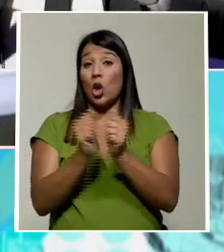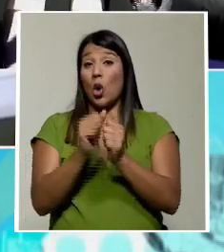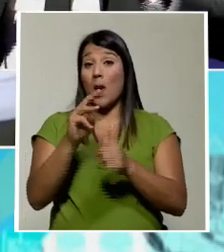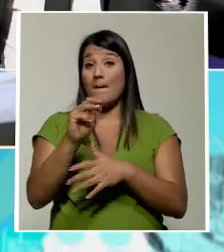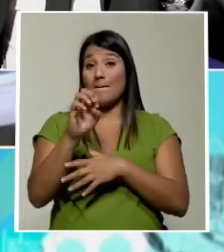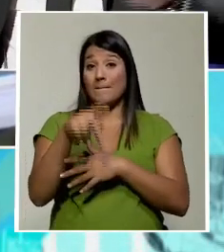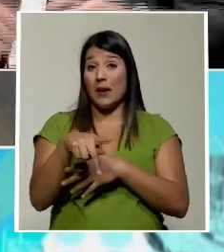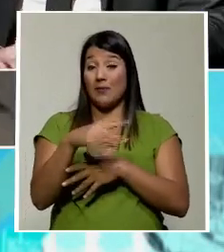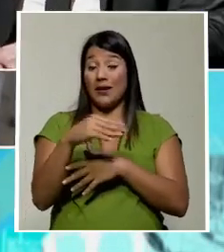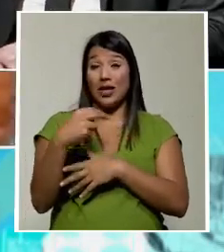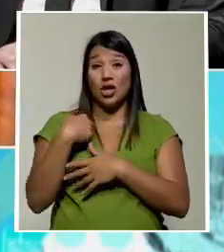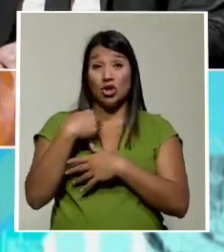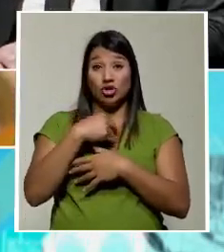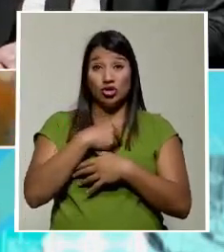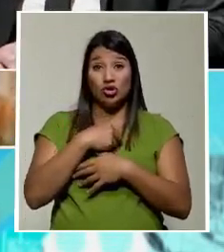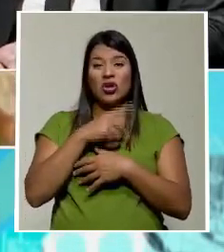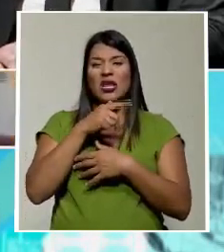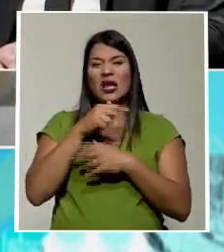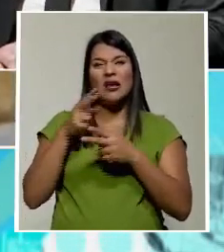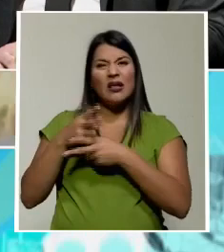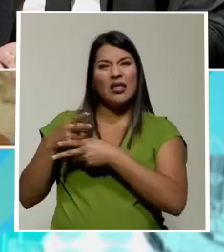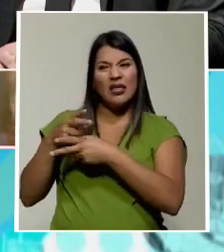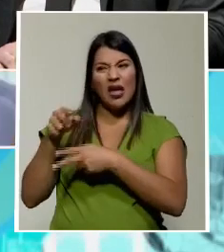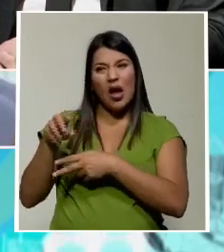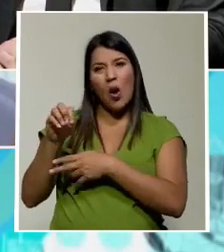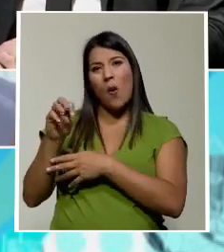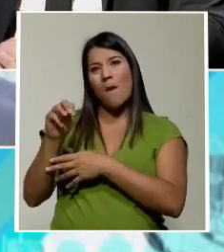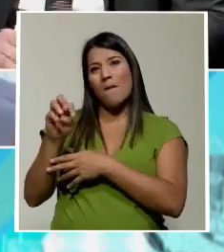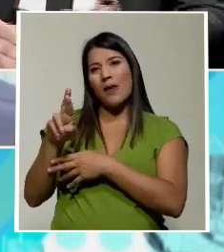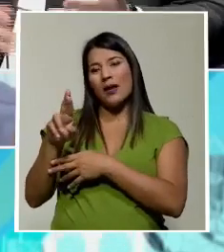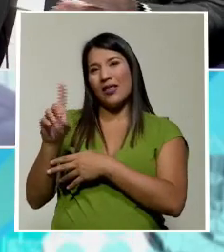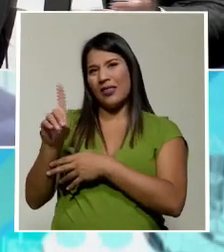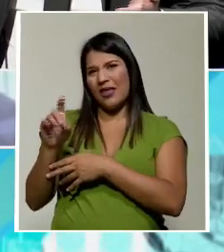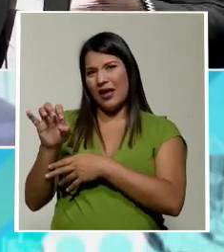pues somos fiscalizados por la misma Contraloría General de la República.